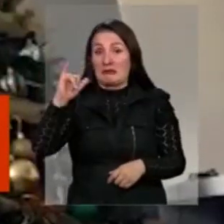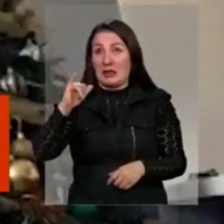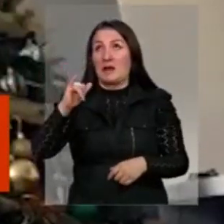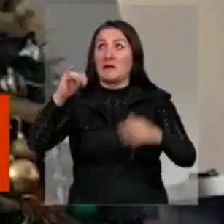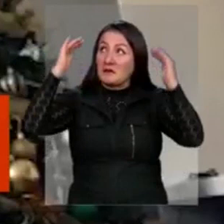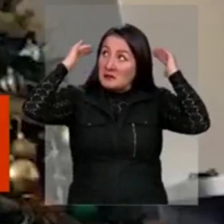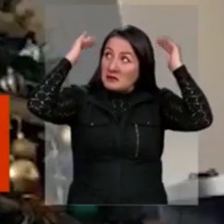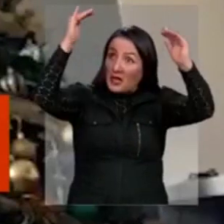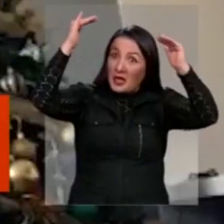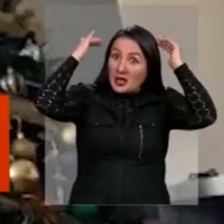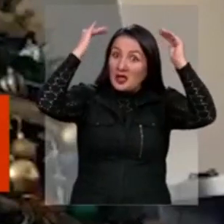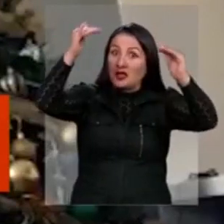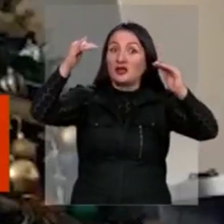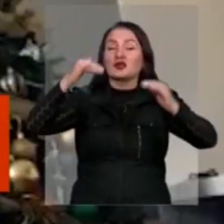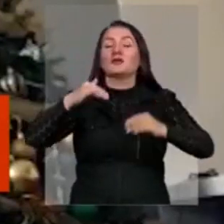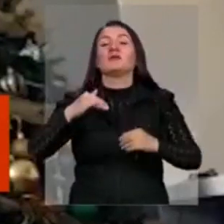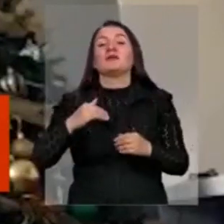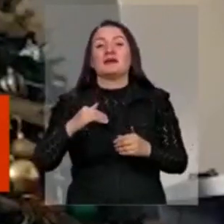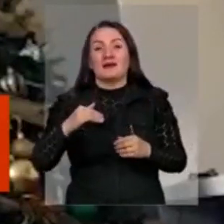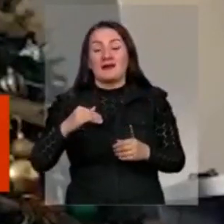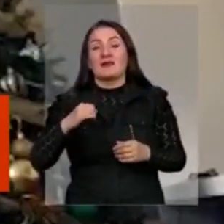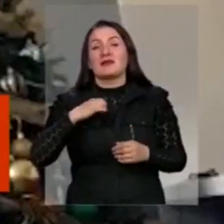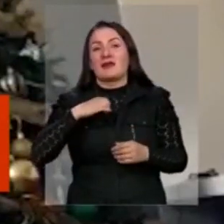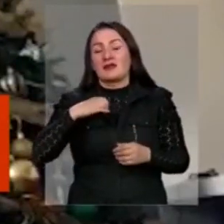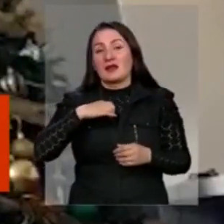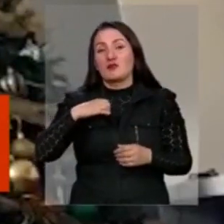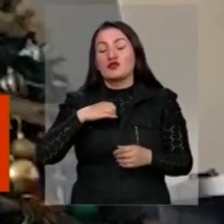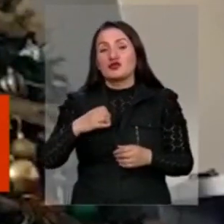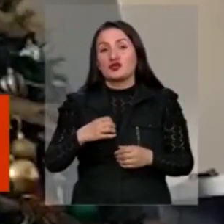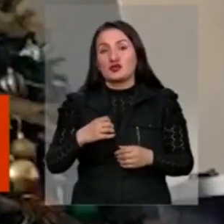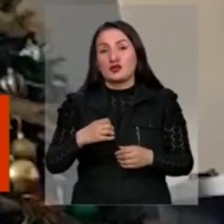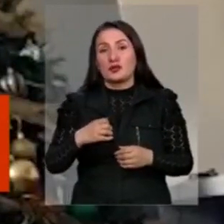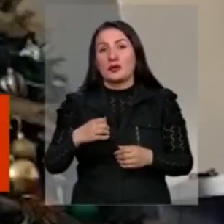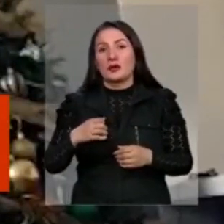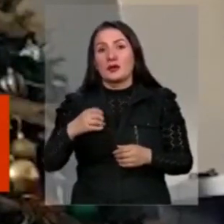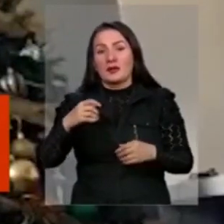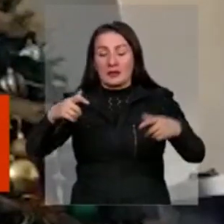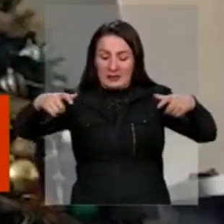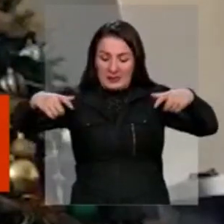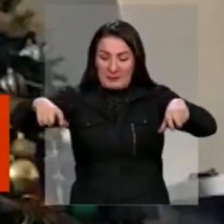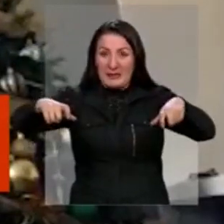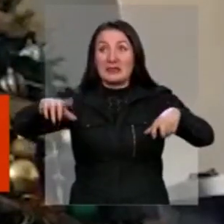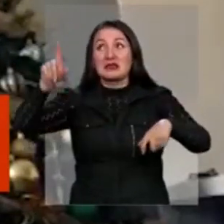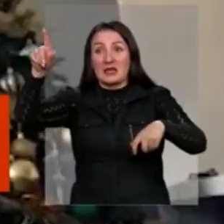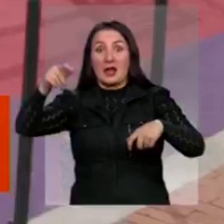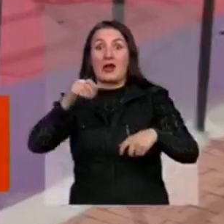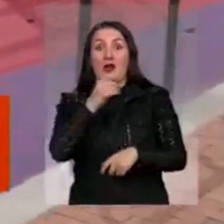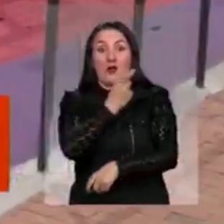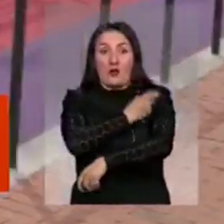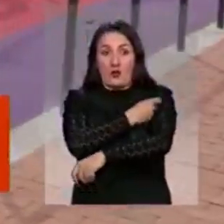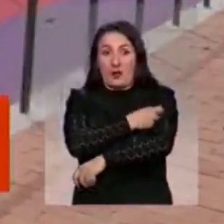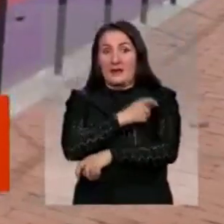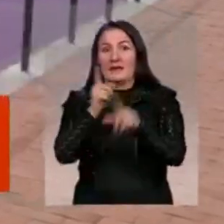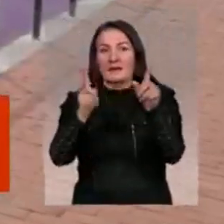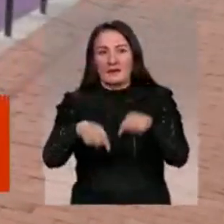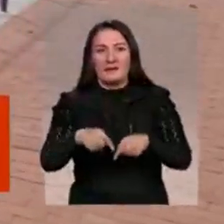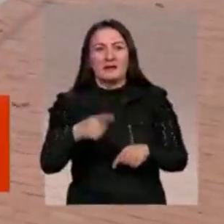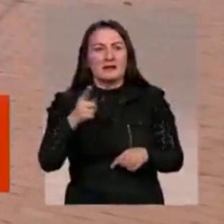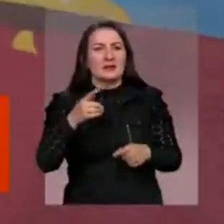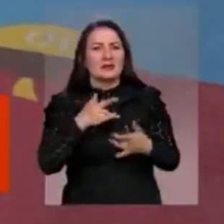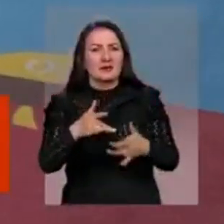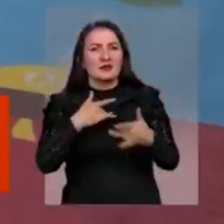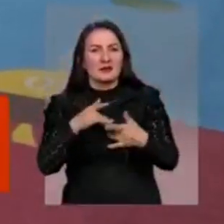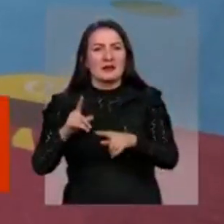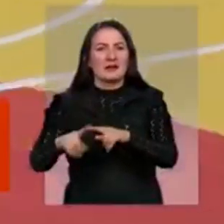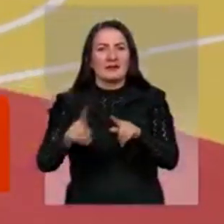techo ya tenemos nuestro tercero Perdón ya tenemos que olaya Herrera también lo sea también estarán disponibles